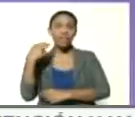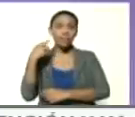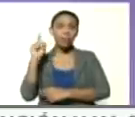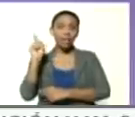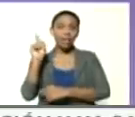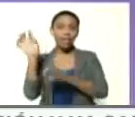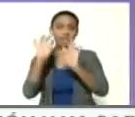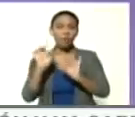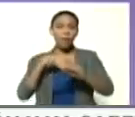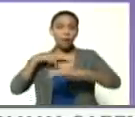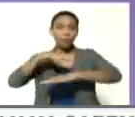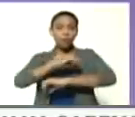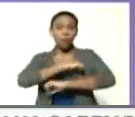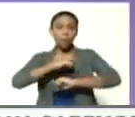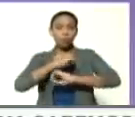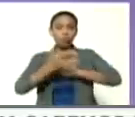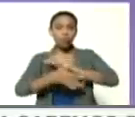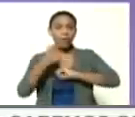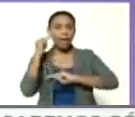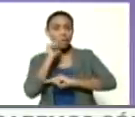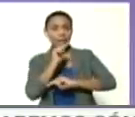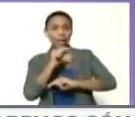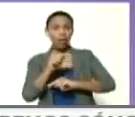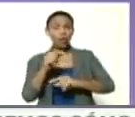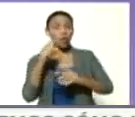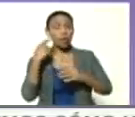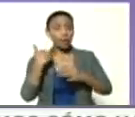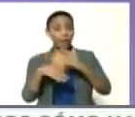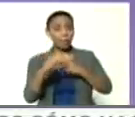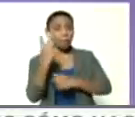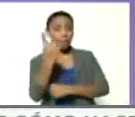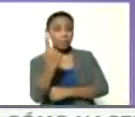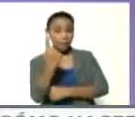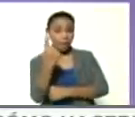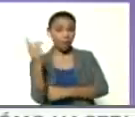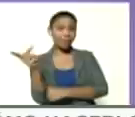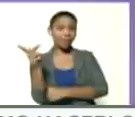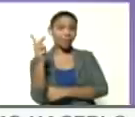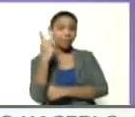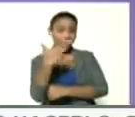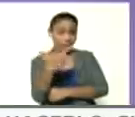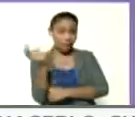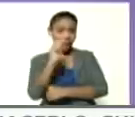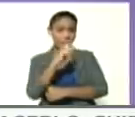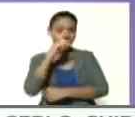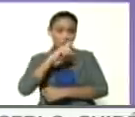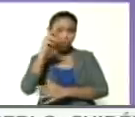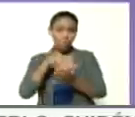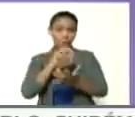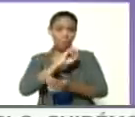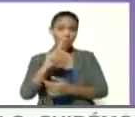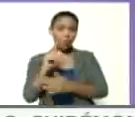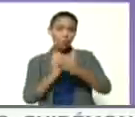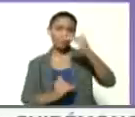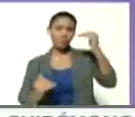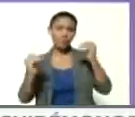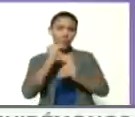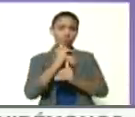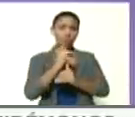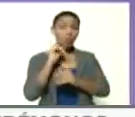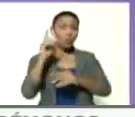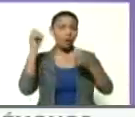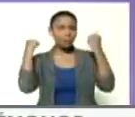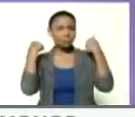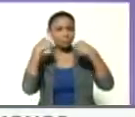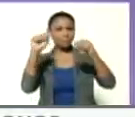tipo de artefactos explosivos y en lo que va durante el primer trimestre de este año 2021 supera más de un centenar. Una